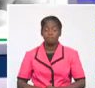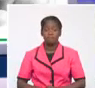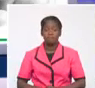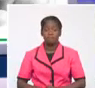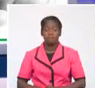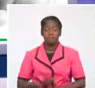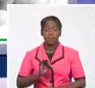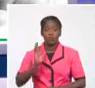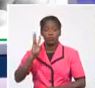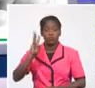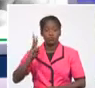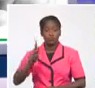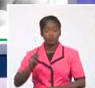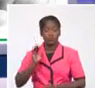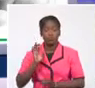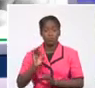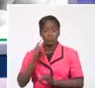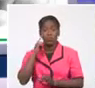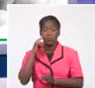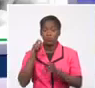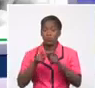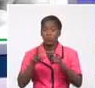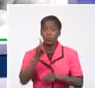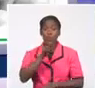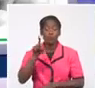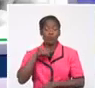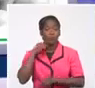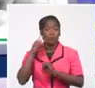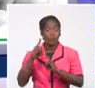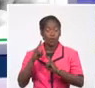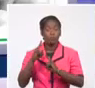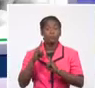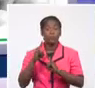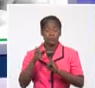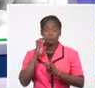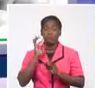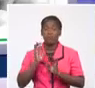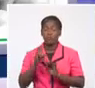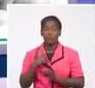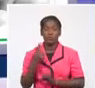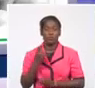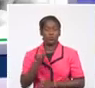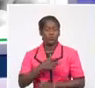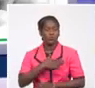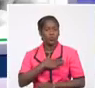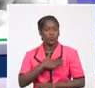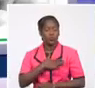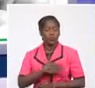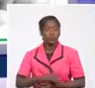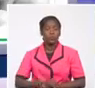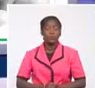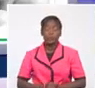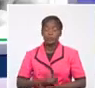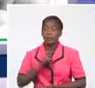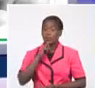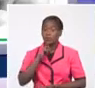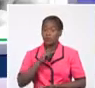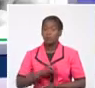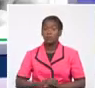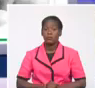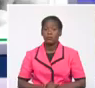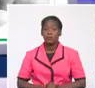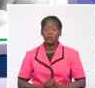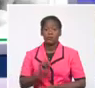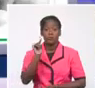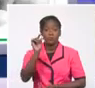cifra, una puérpera que después de un duro batallar fallece como consecuencia de la COVID-19. Su bebé se encuentra